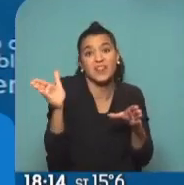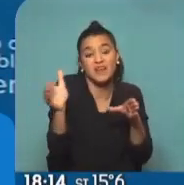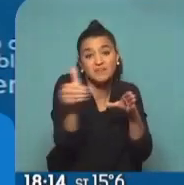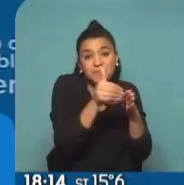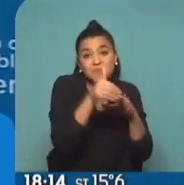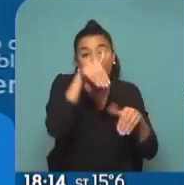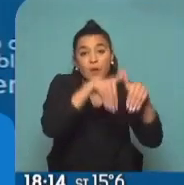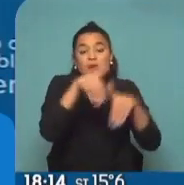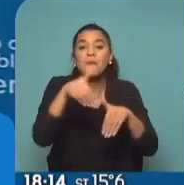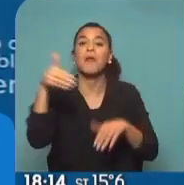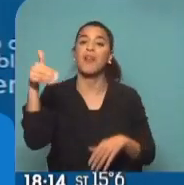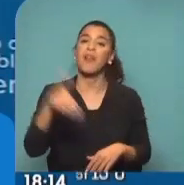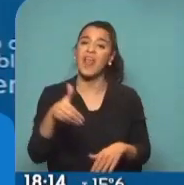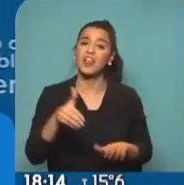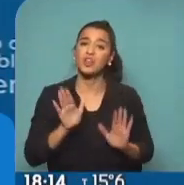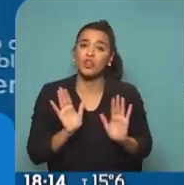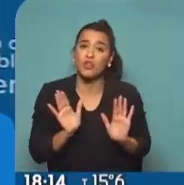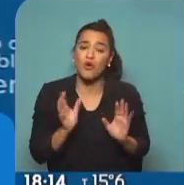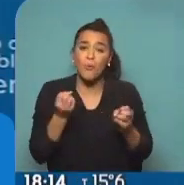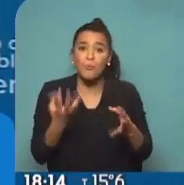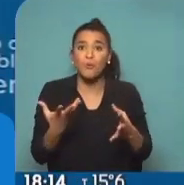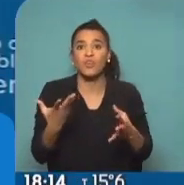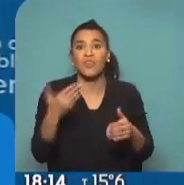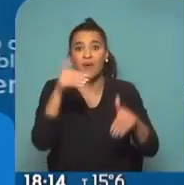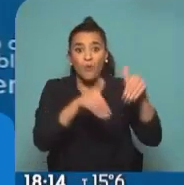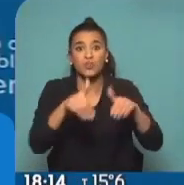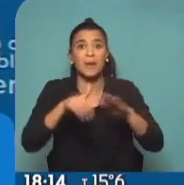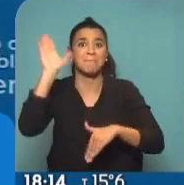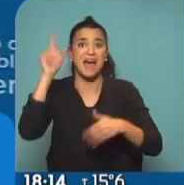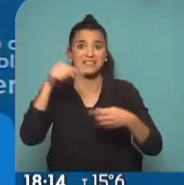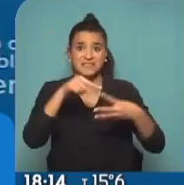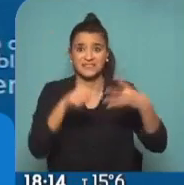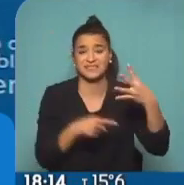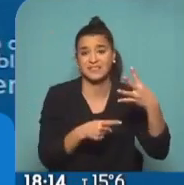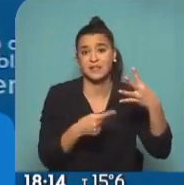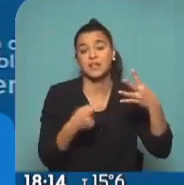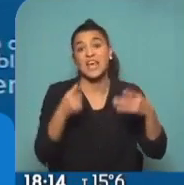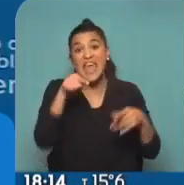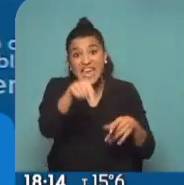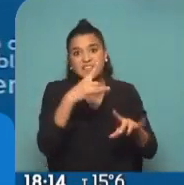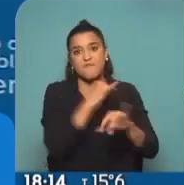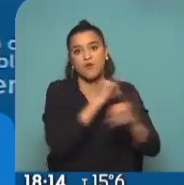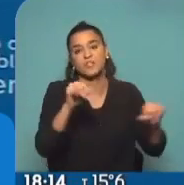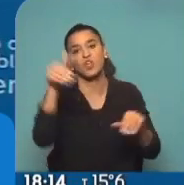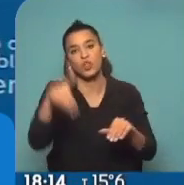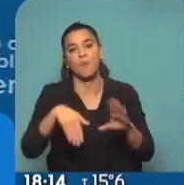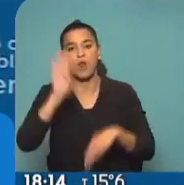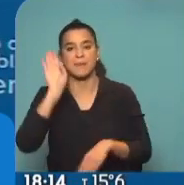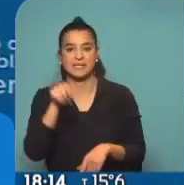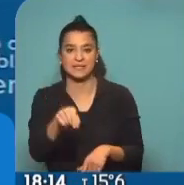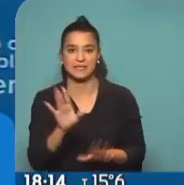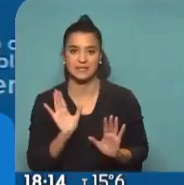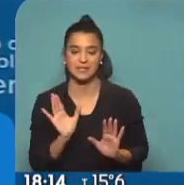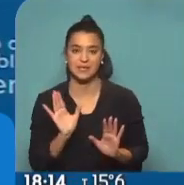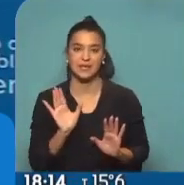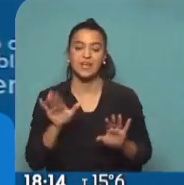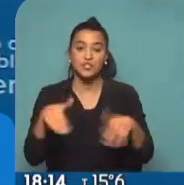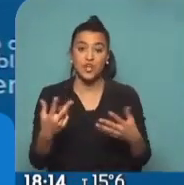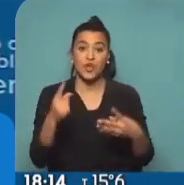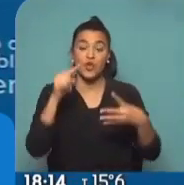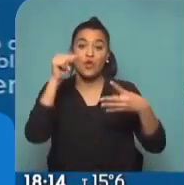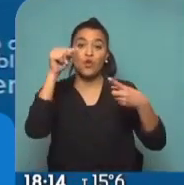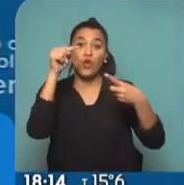más lento por elegir más categorías y esa información va a llegar un poco más tarde. De modo tal que como hay 2 de